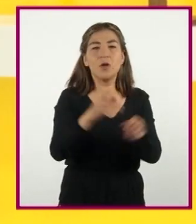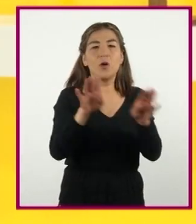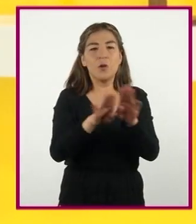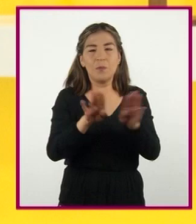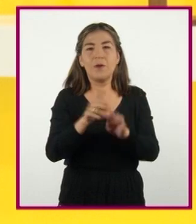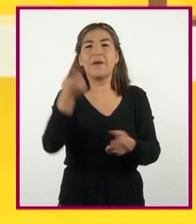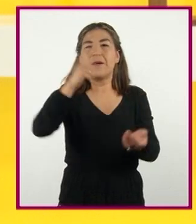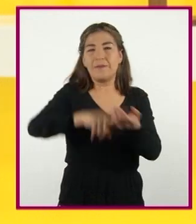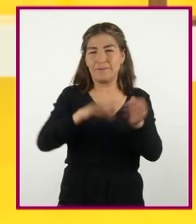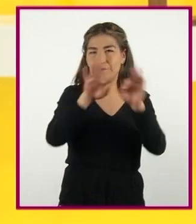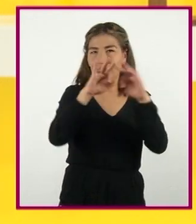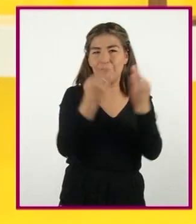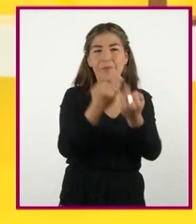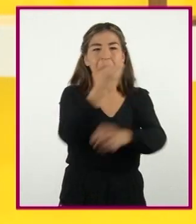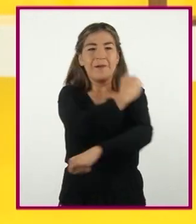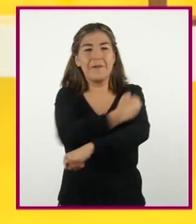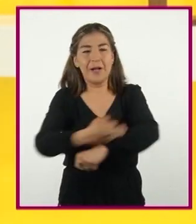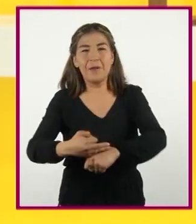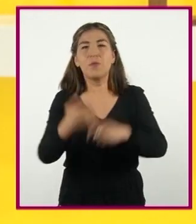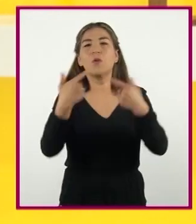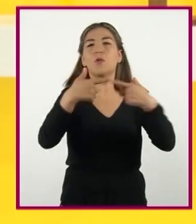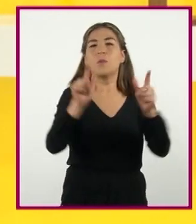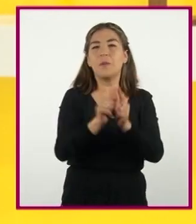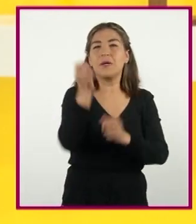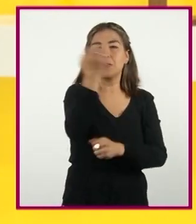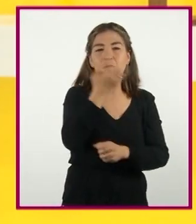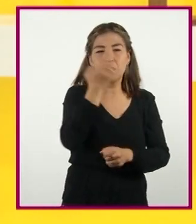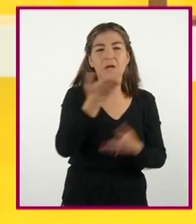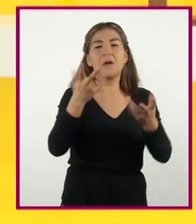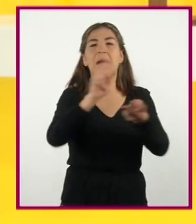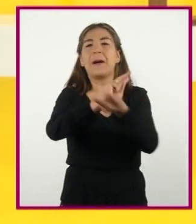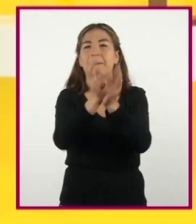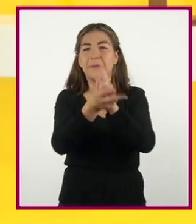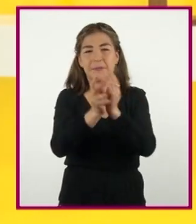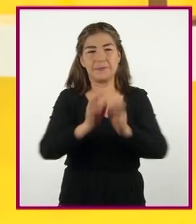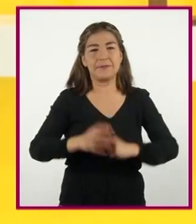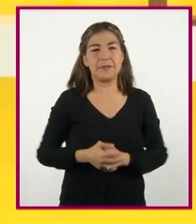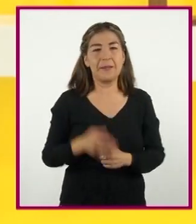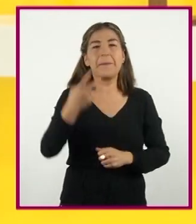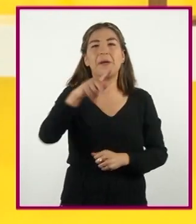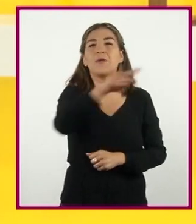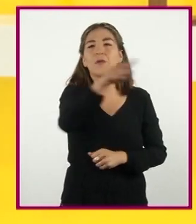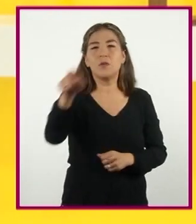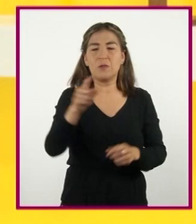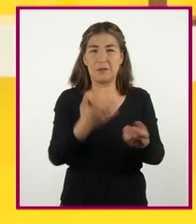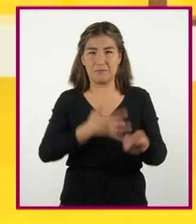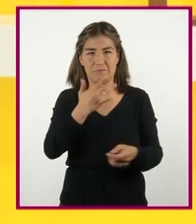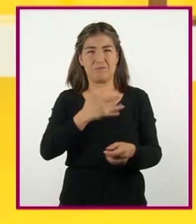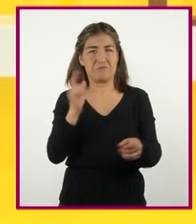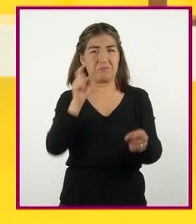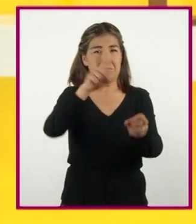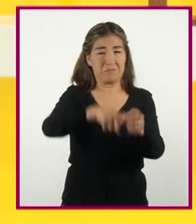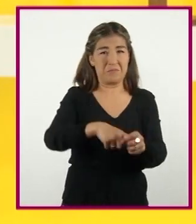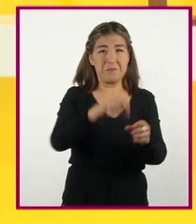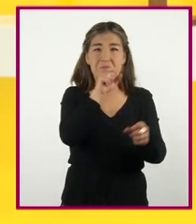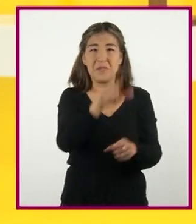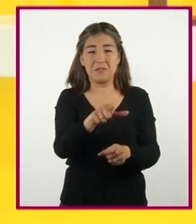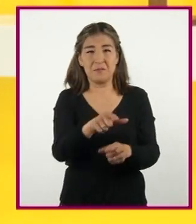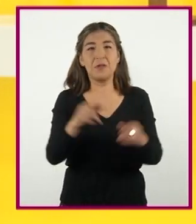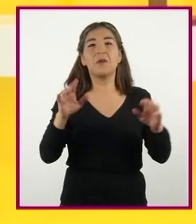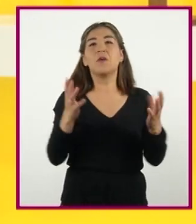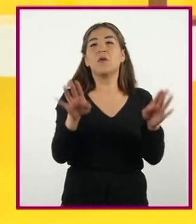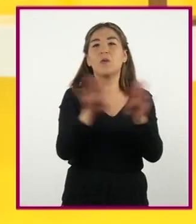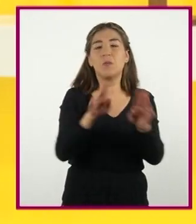parte de una familia, de un grupo escolar o de un grupo de vecinos, pero ¿se sienten parte de su localidad,